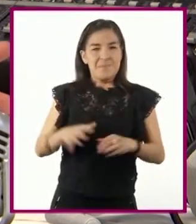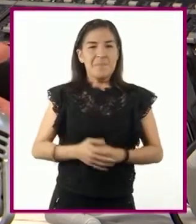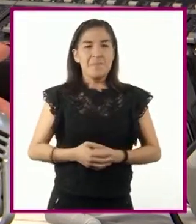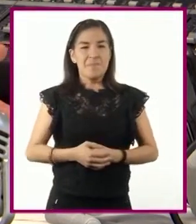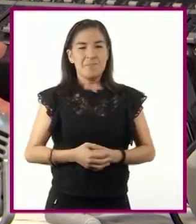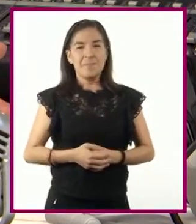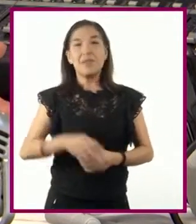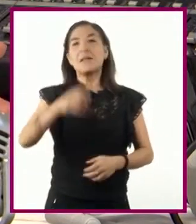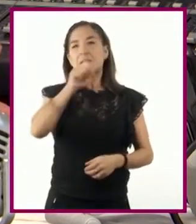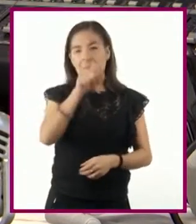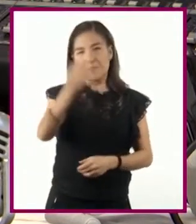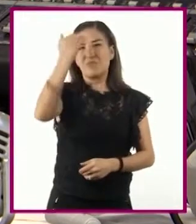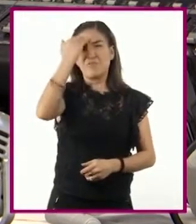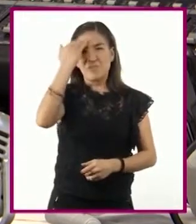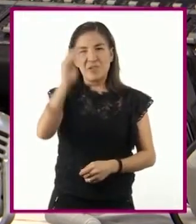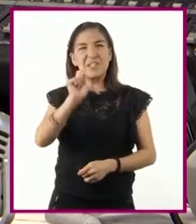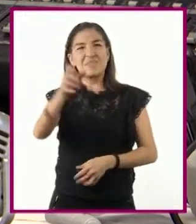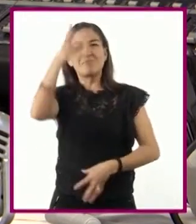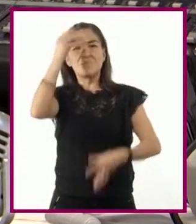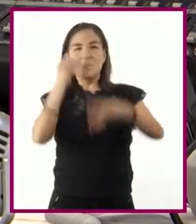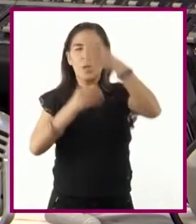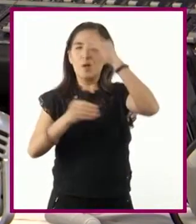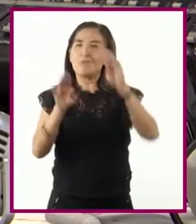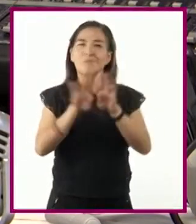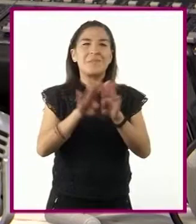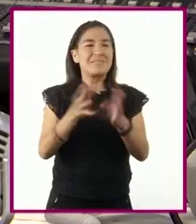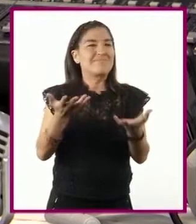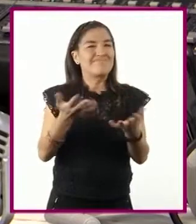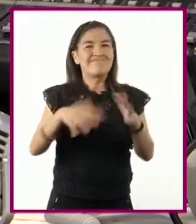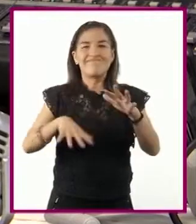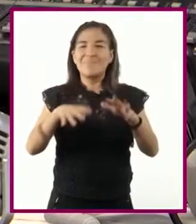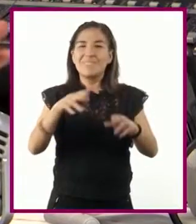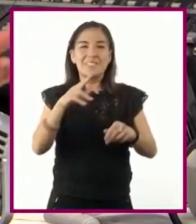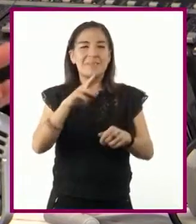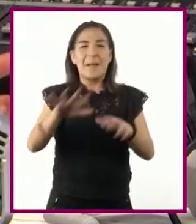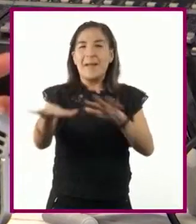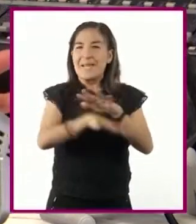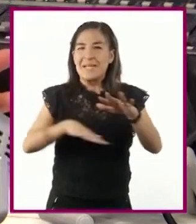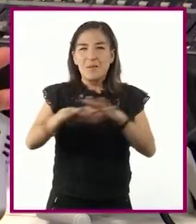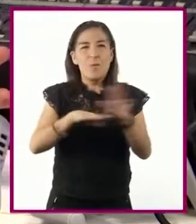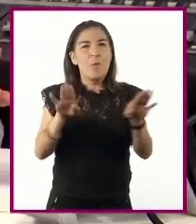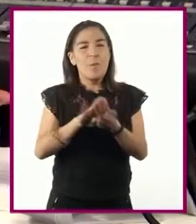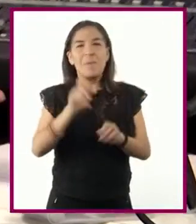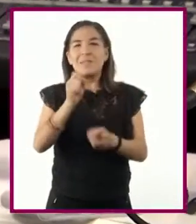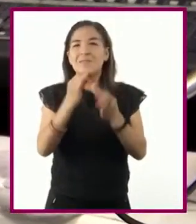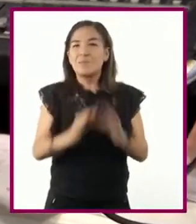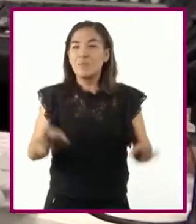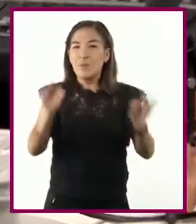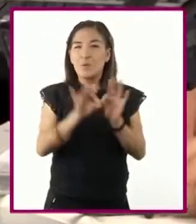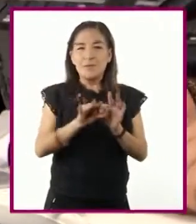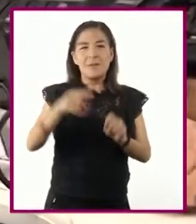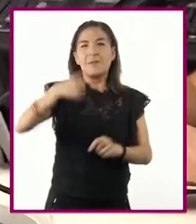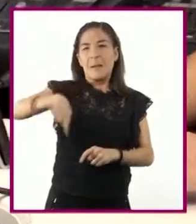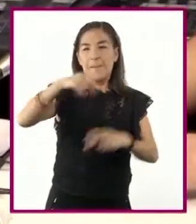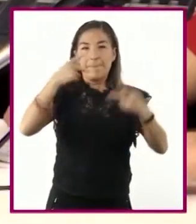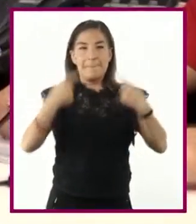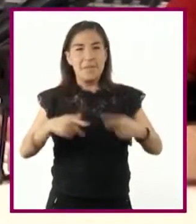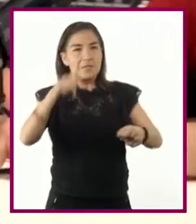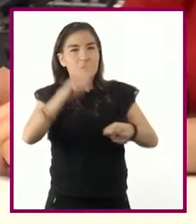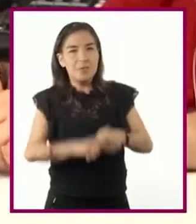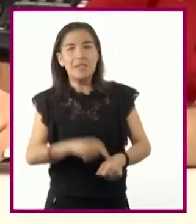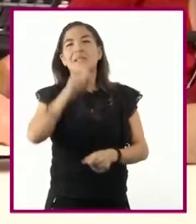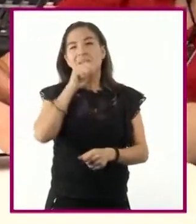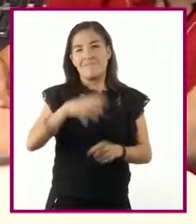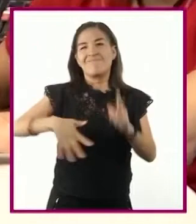el conocimiento son recursos elementales, tanto para el desarrollo individual como el de la